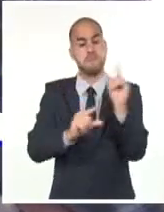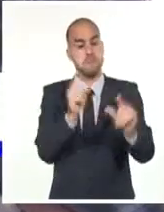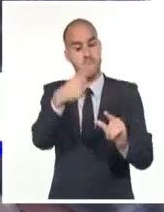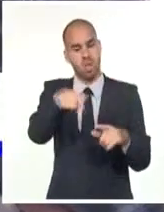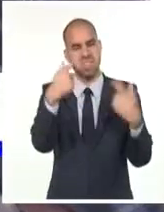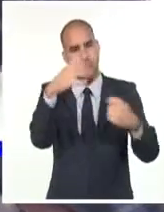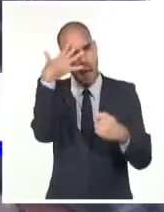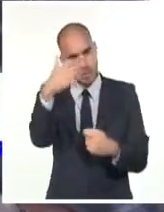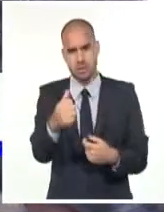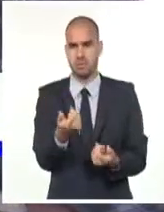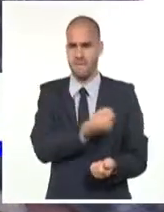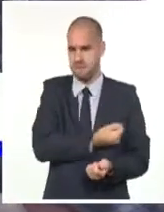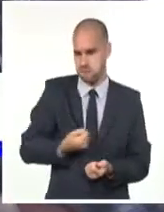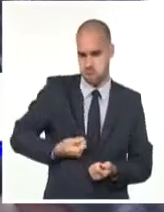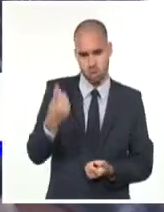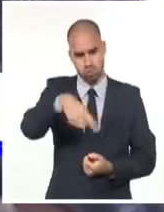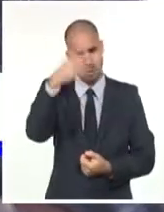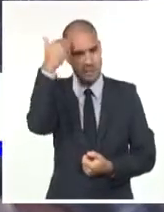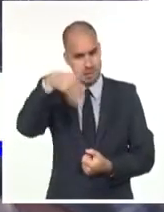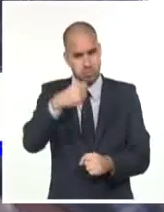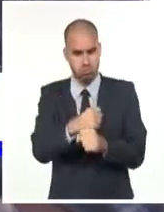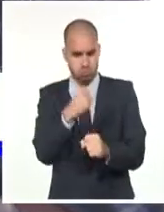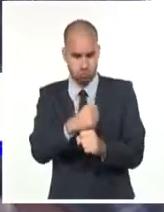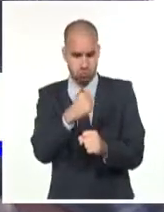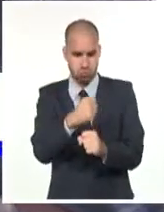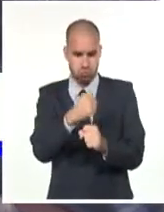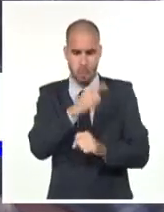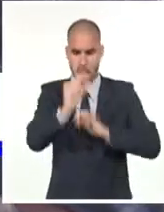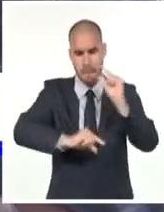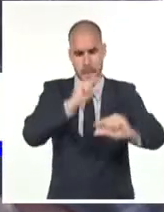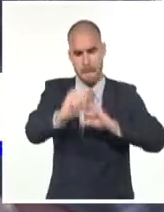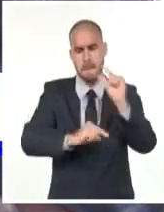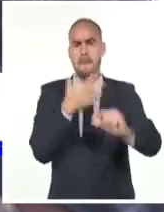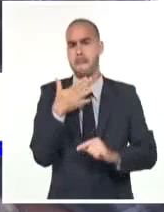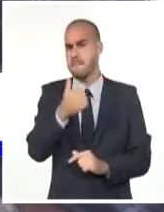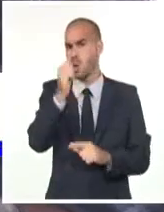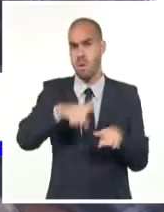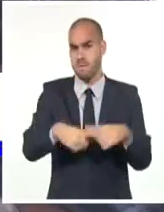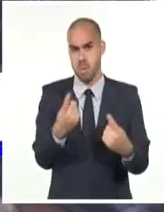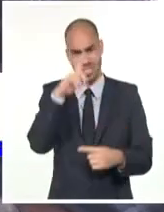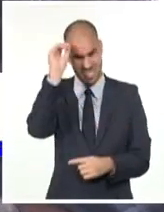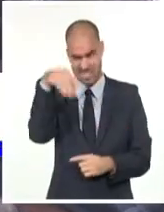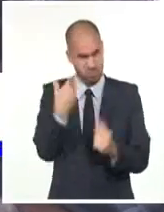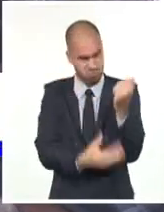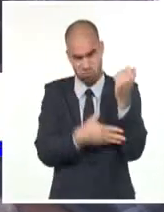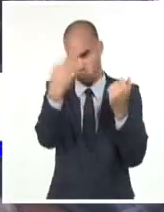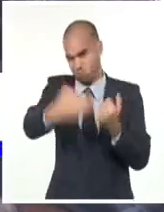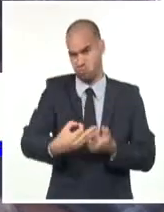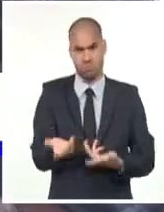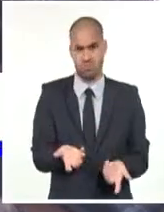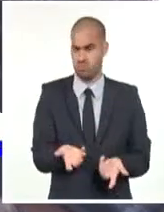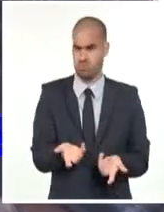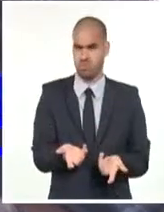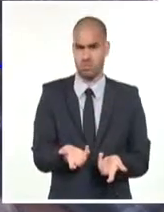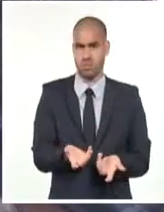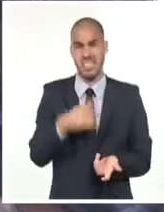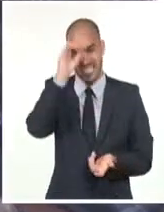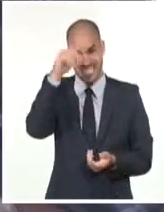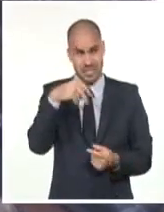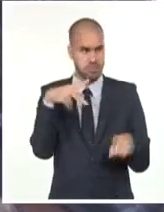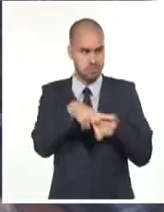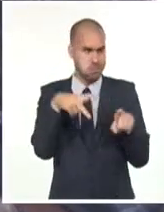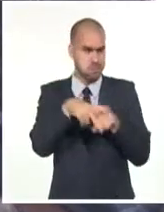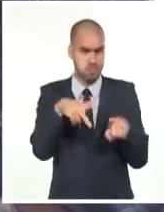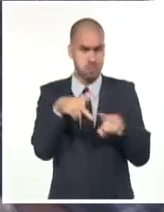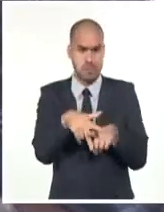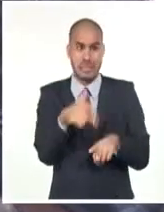un esfuerzo también adicional, reconociendo, porque aquí estamos con los pies puestos en la tierra, reconociendo las limitaciones que